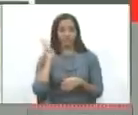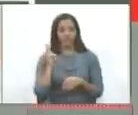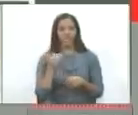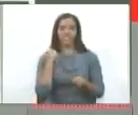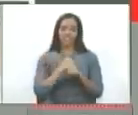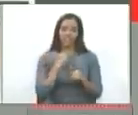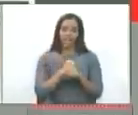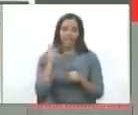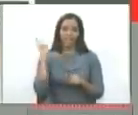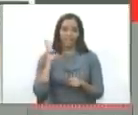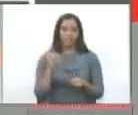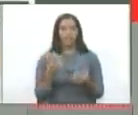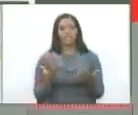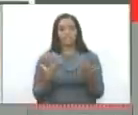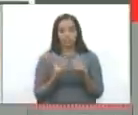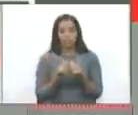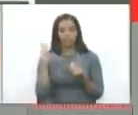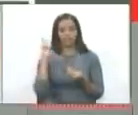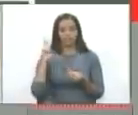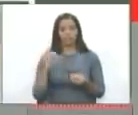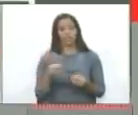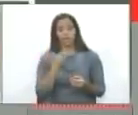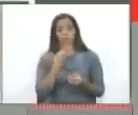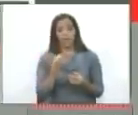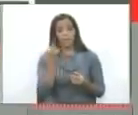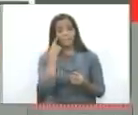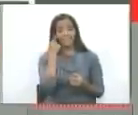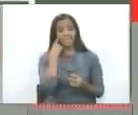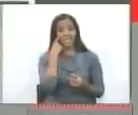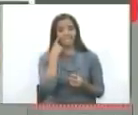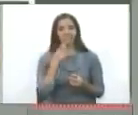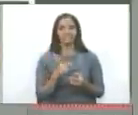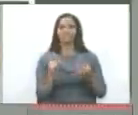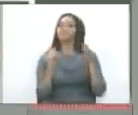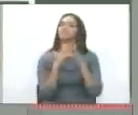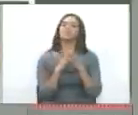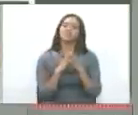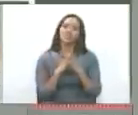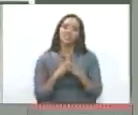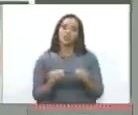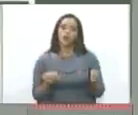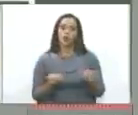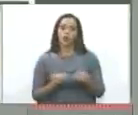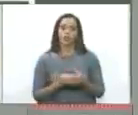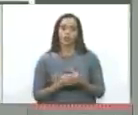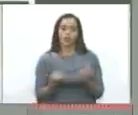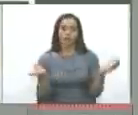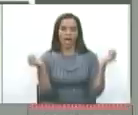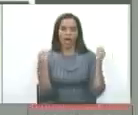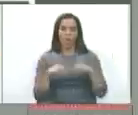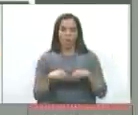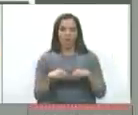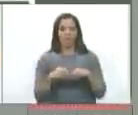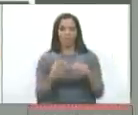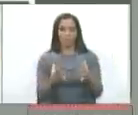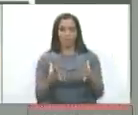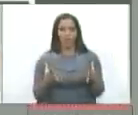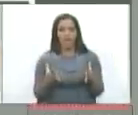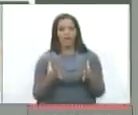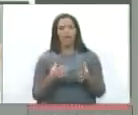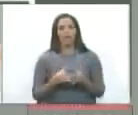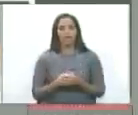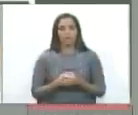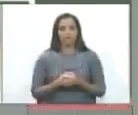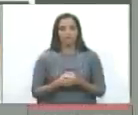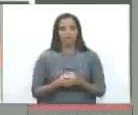trabajar con Venezuela. Y bueno, pendiente de todos los acuerdos logrados con la República